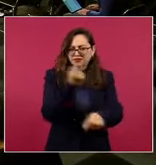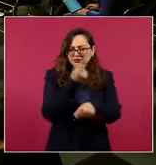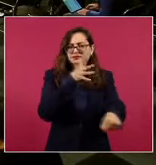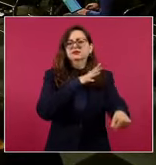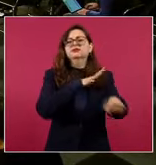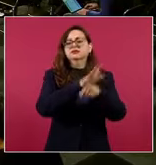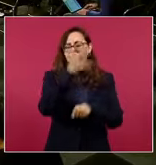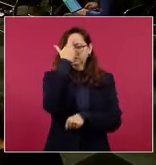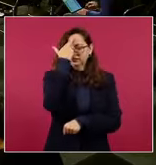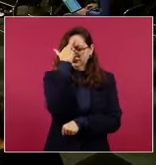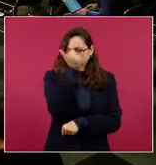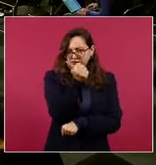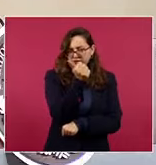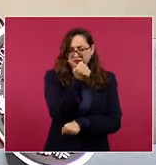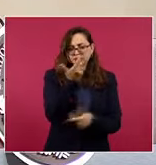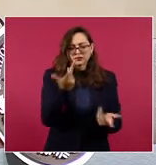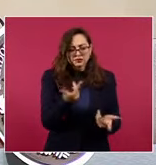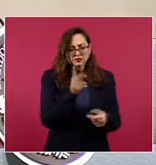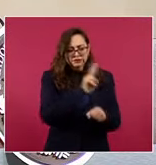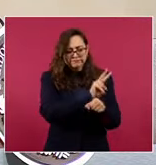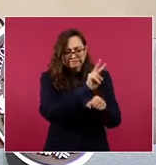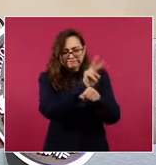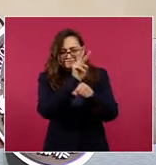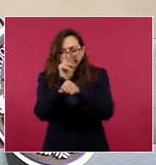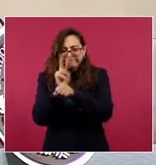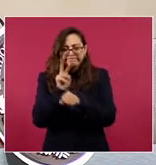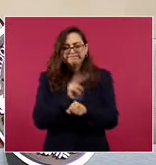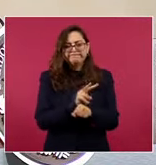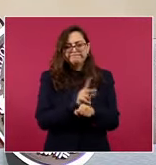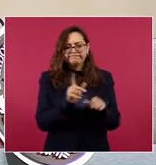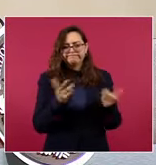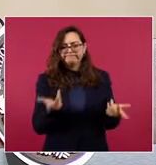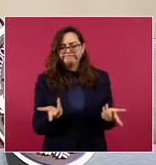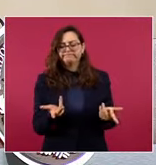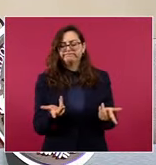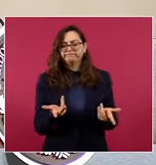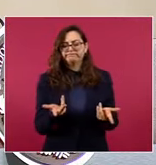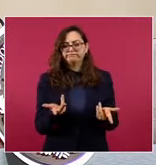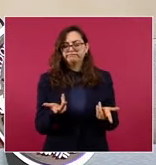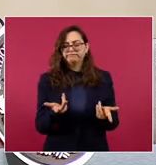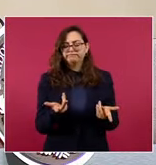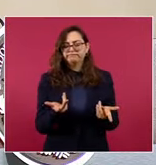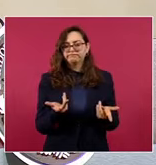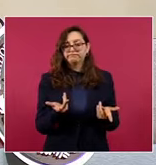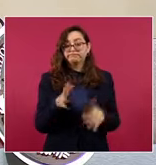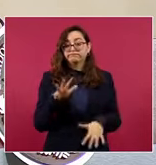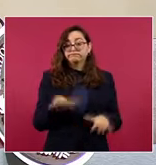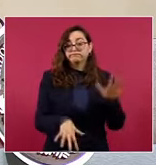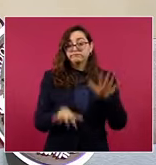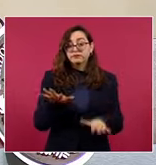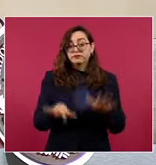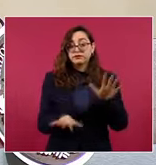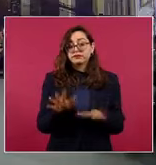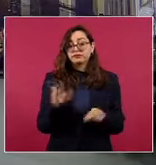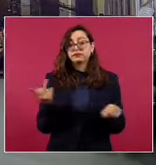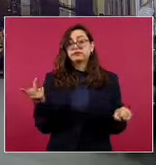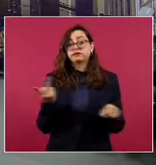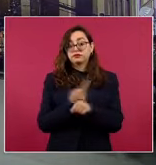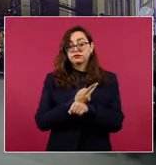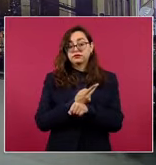de estos hechos que están ocurriendo, porque finalmente también a veces son